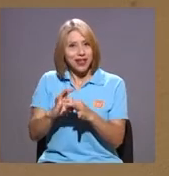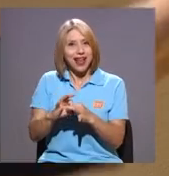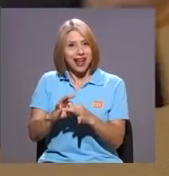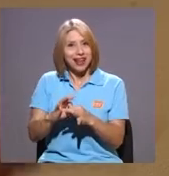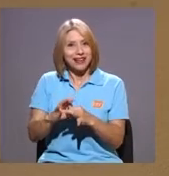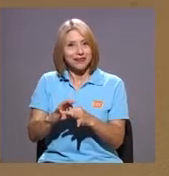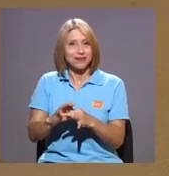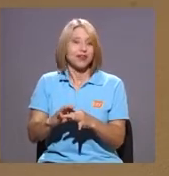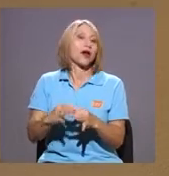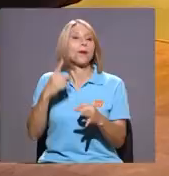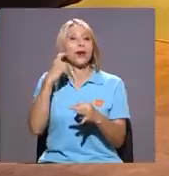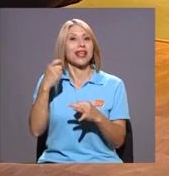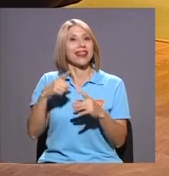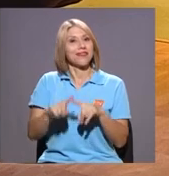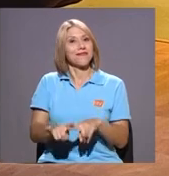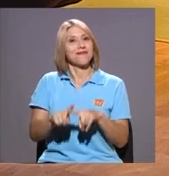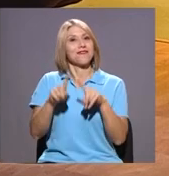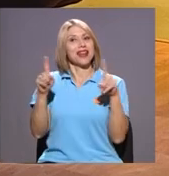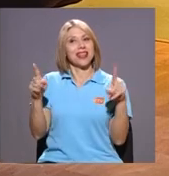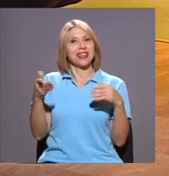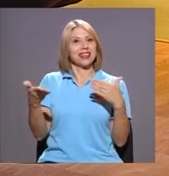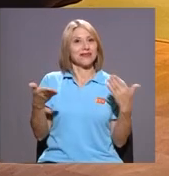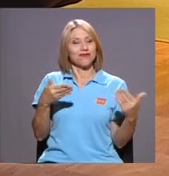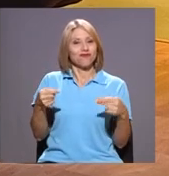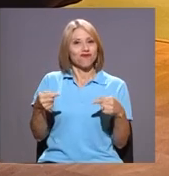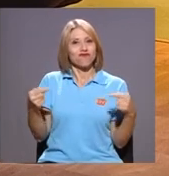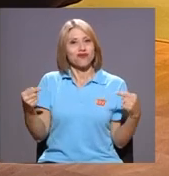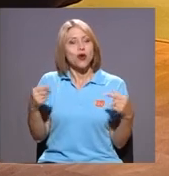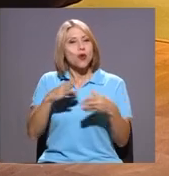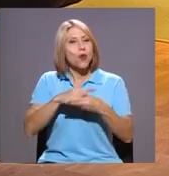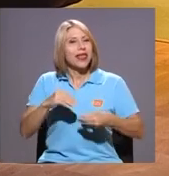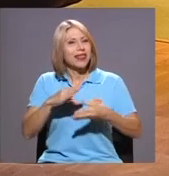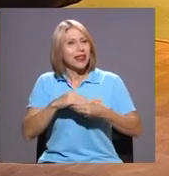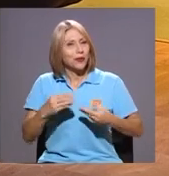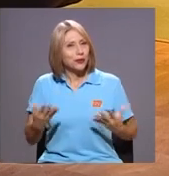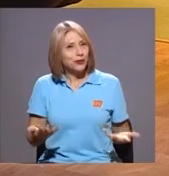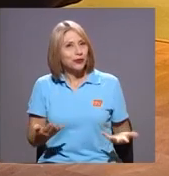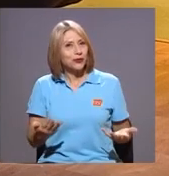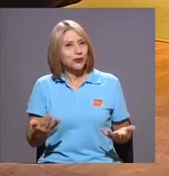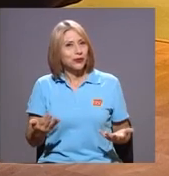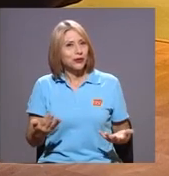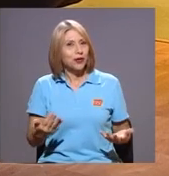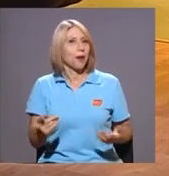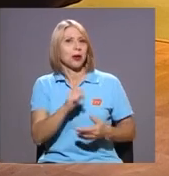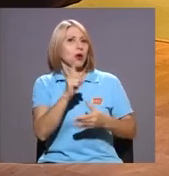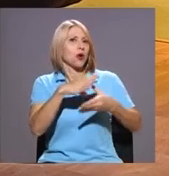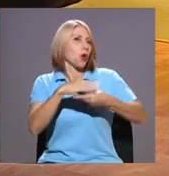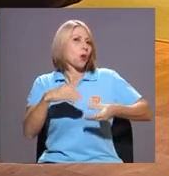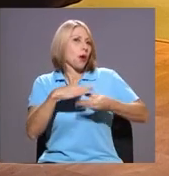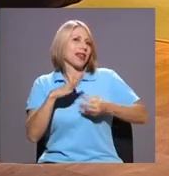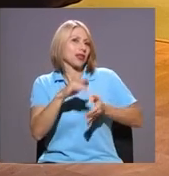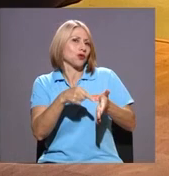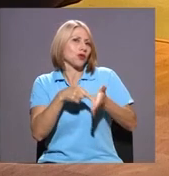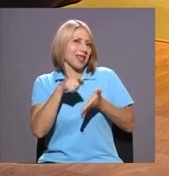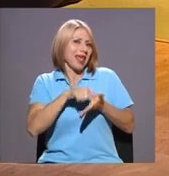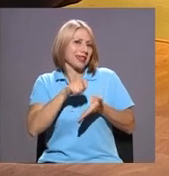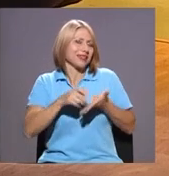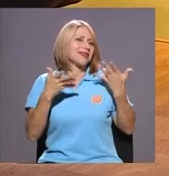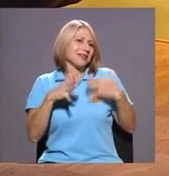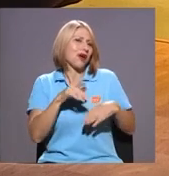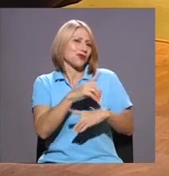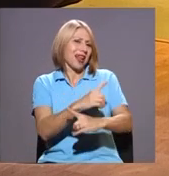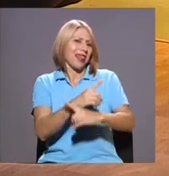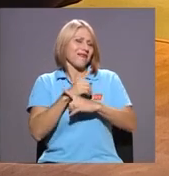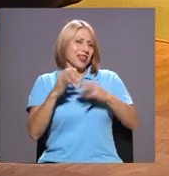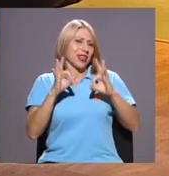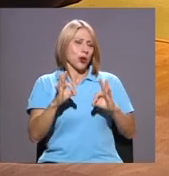de un lado y la otra del otro. ¿Cómo? Cuéntanos, sin contarnos la tesis, que ya usted la defendió